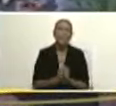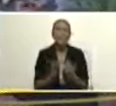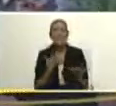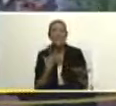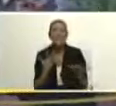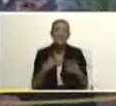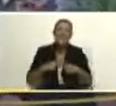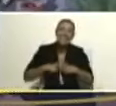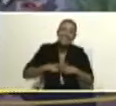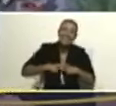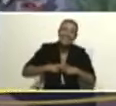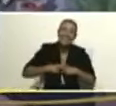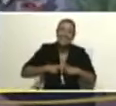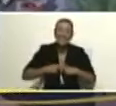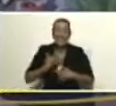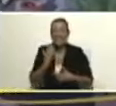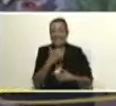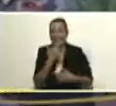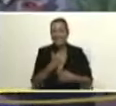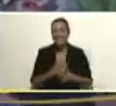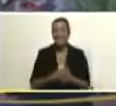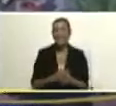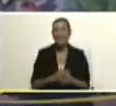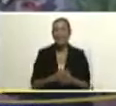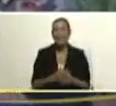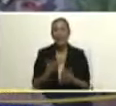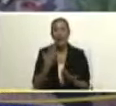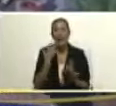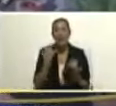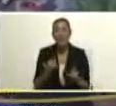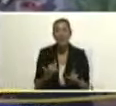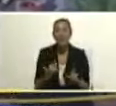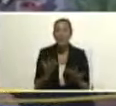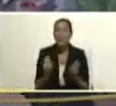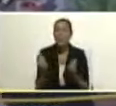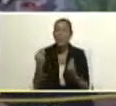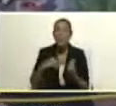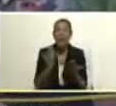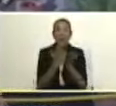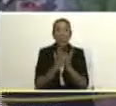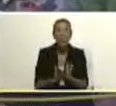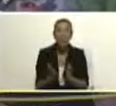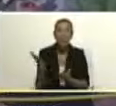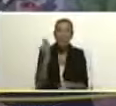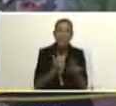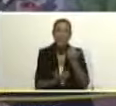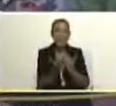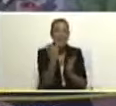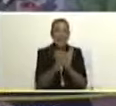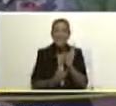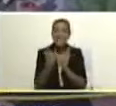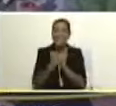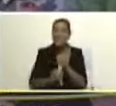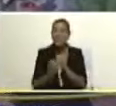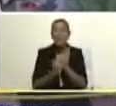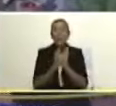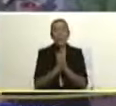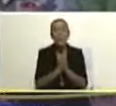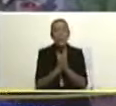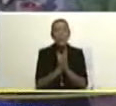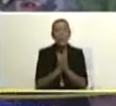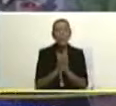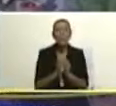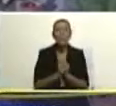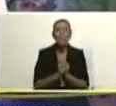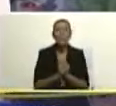estar más bonita. Y ahora sí van a haber muchos alumnos que van a venir para acá y quiero que, por favor,